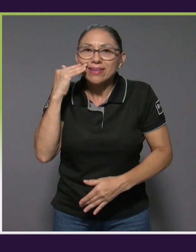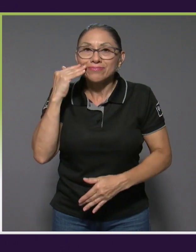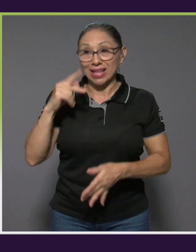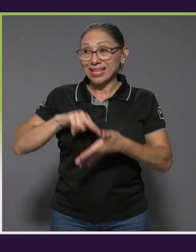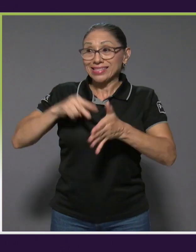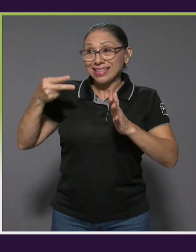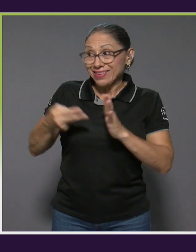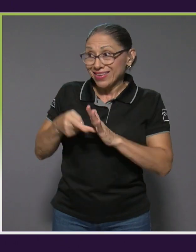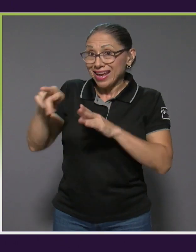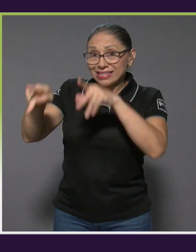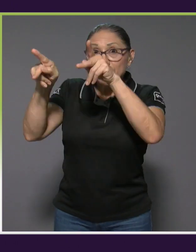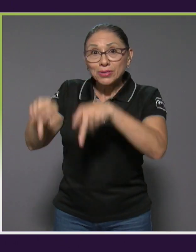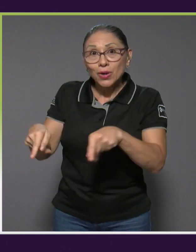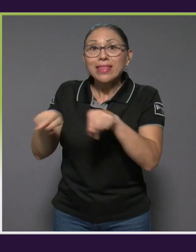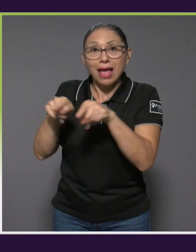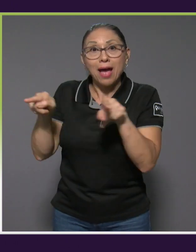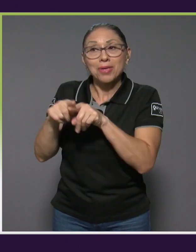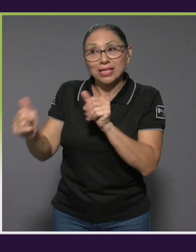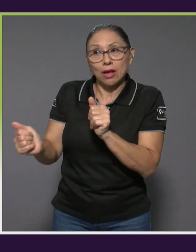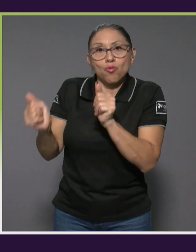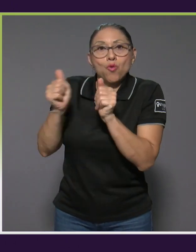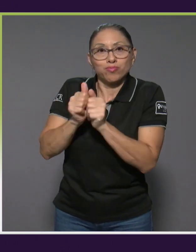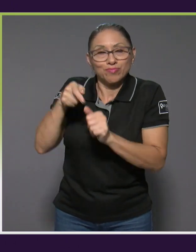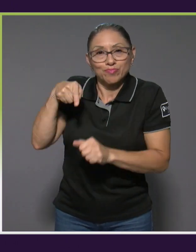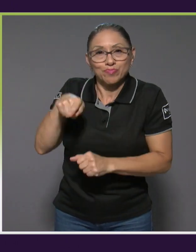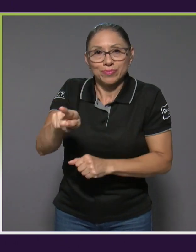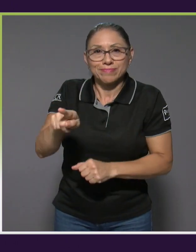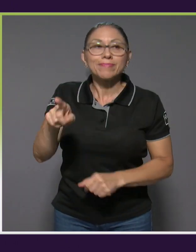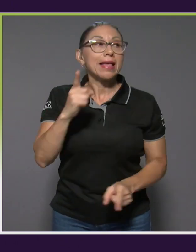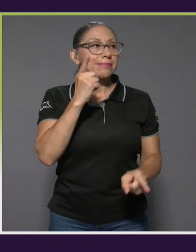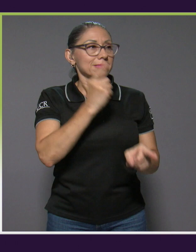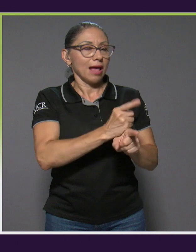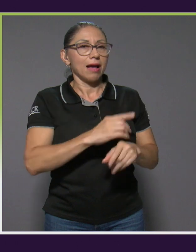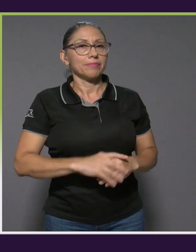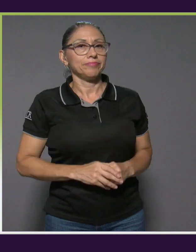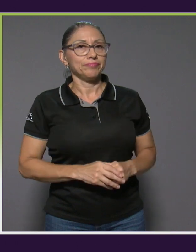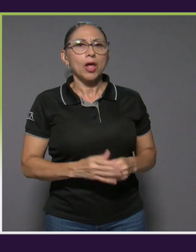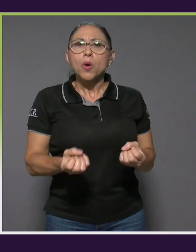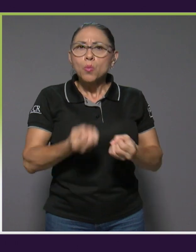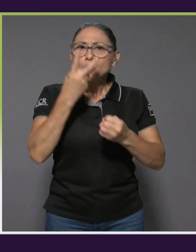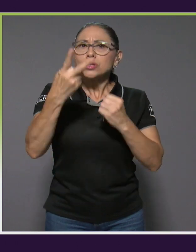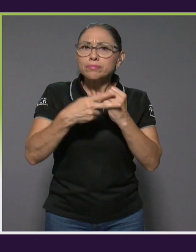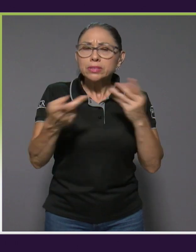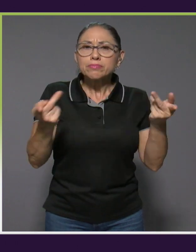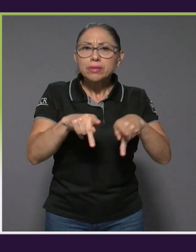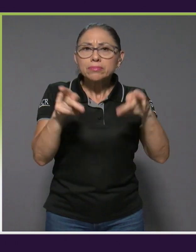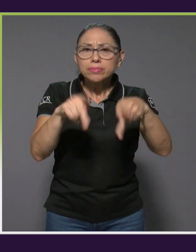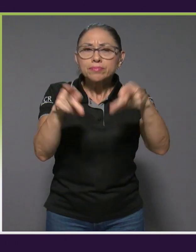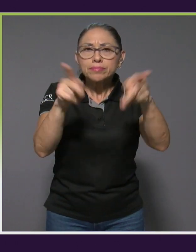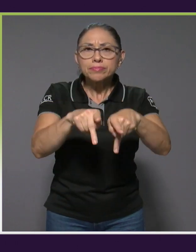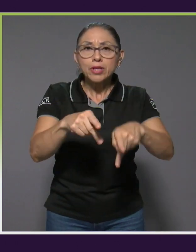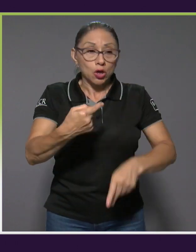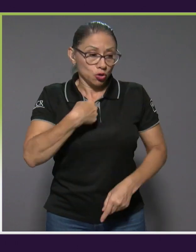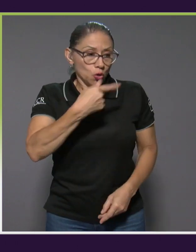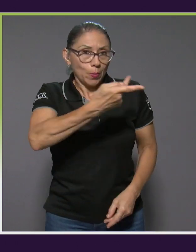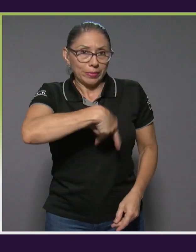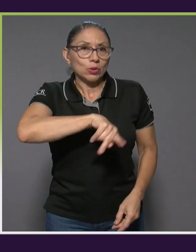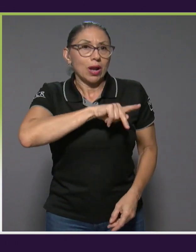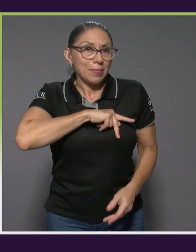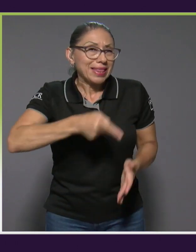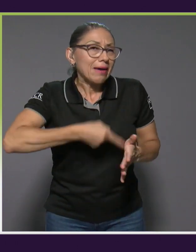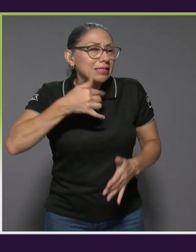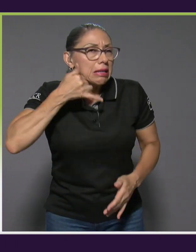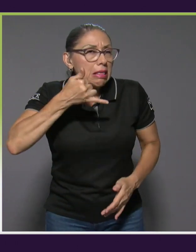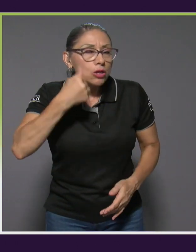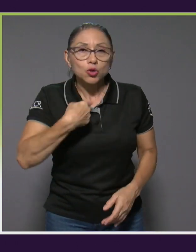también de esa violencia. Exactamente. Entonces, muchas veces nos encontramos con esas cosas y yo, en lo personal, que me ha tocado atender a algunos, yo le